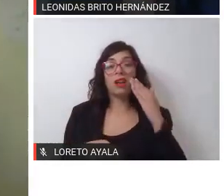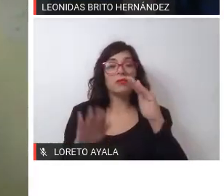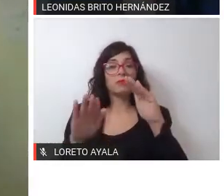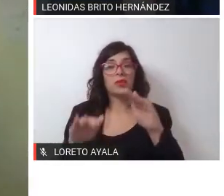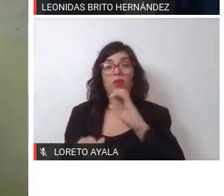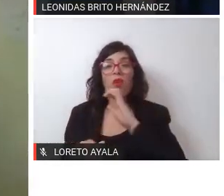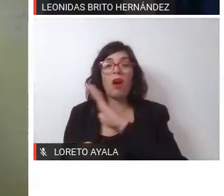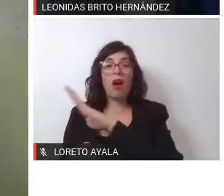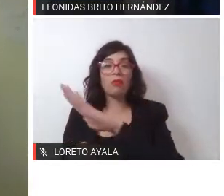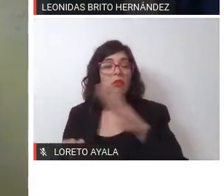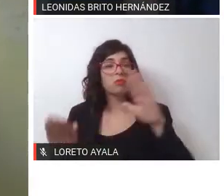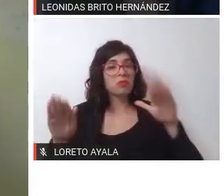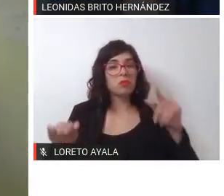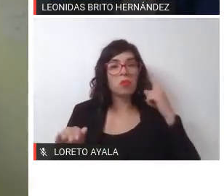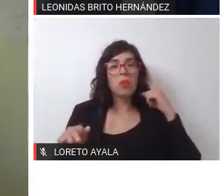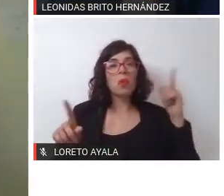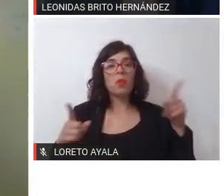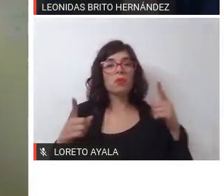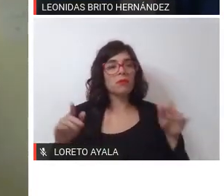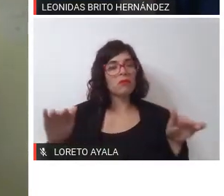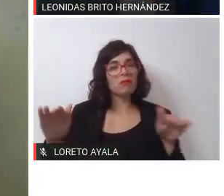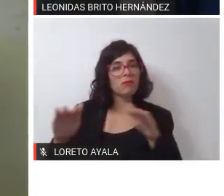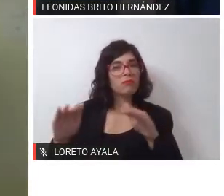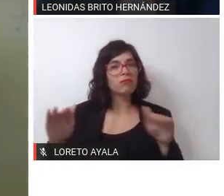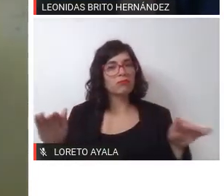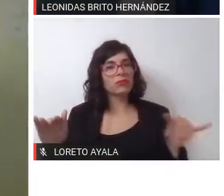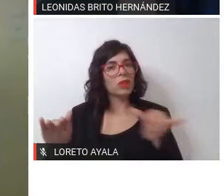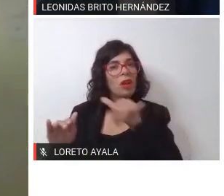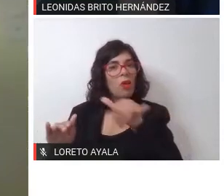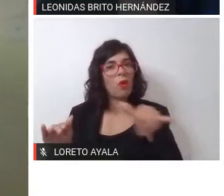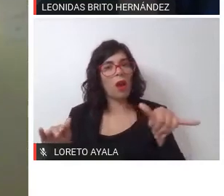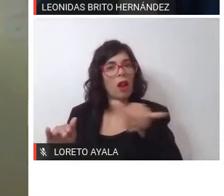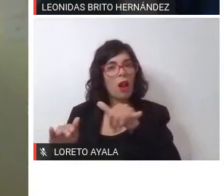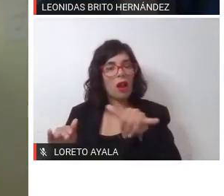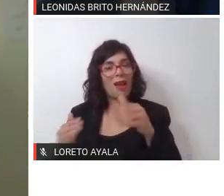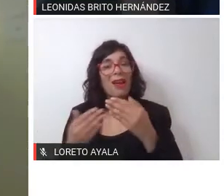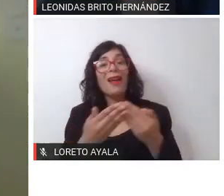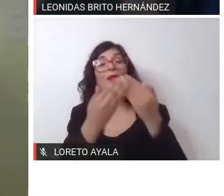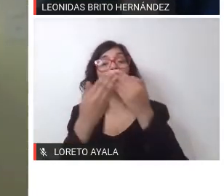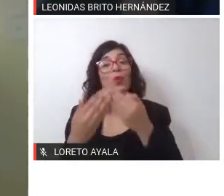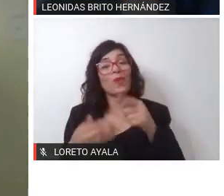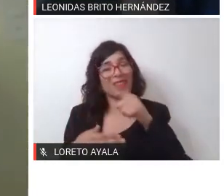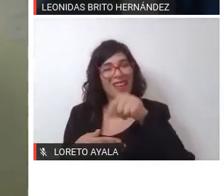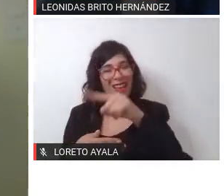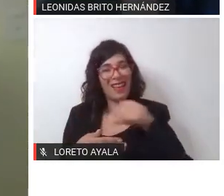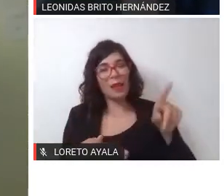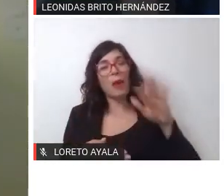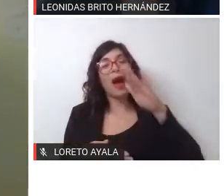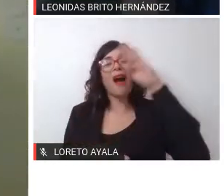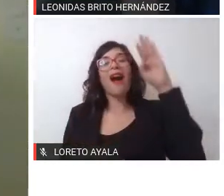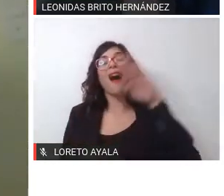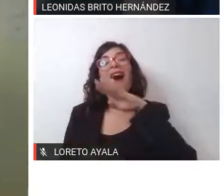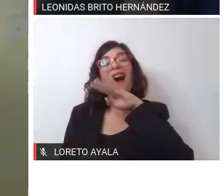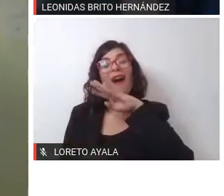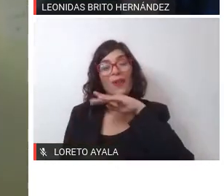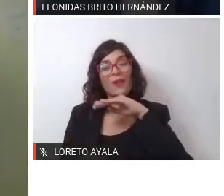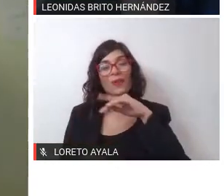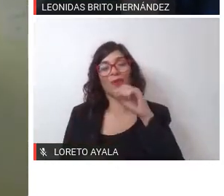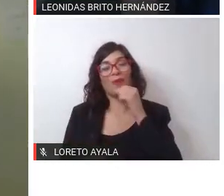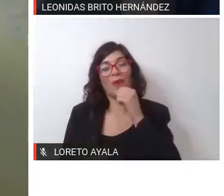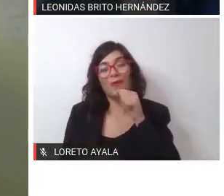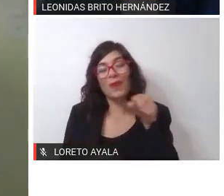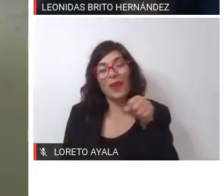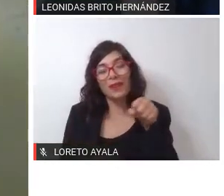el mundo rural. Y estoy hablando del mundo de estudiantes. Quizás los más adultos, los abuelitos del